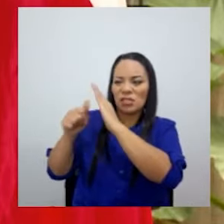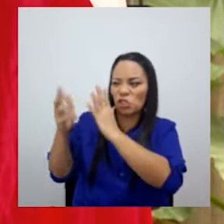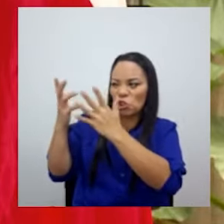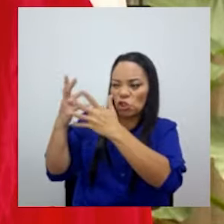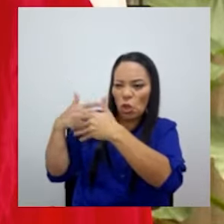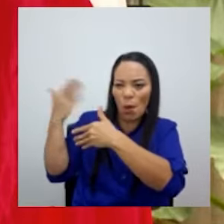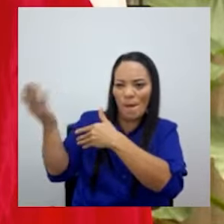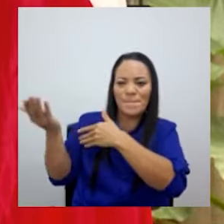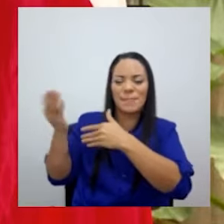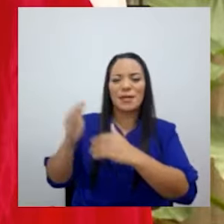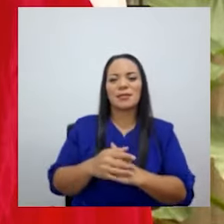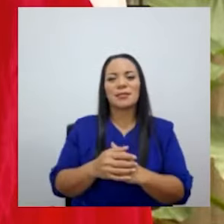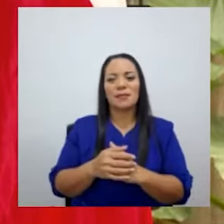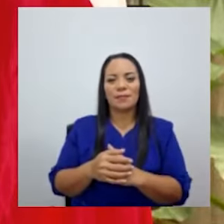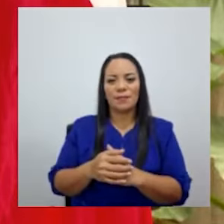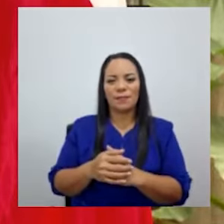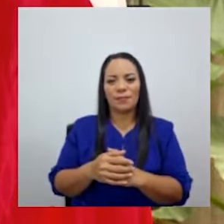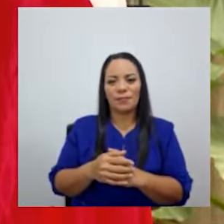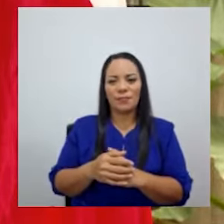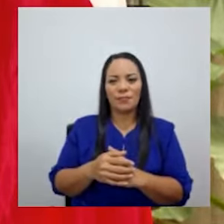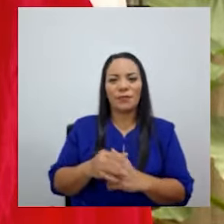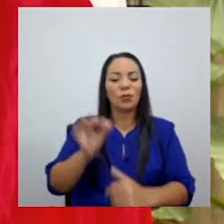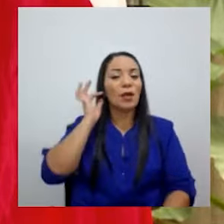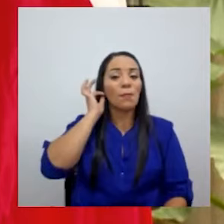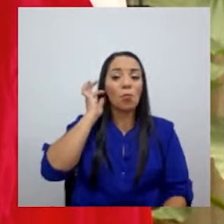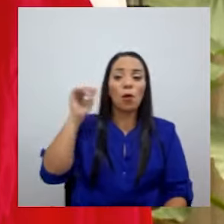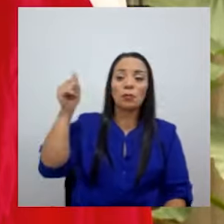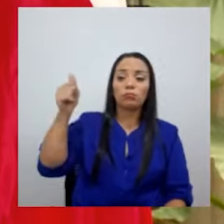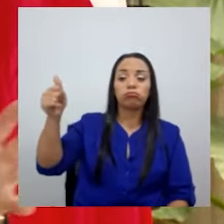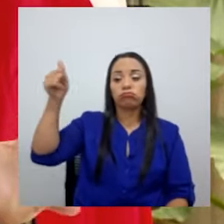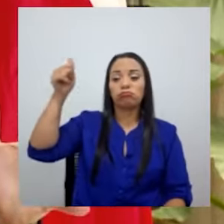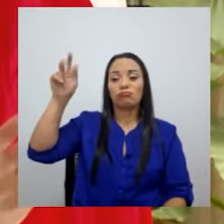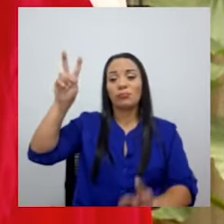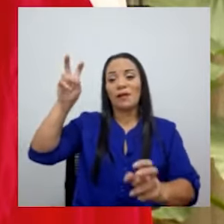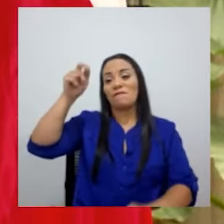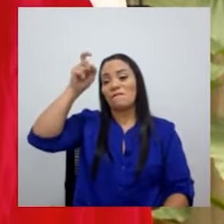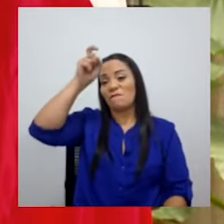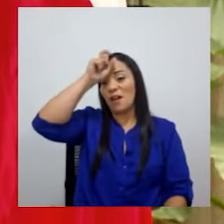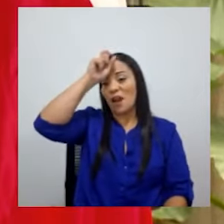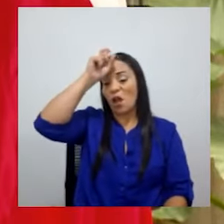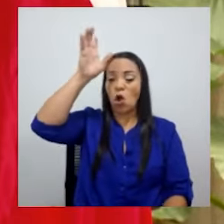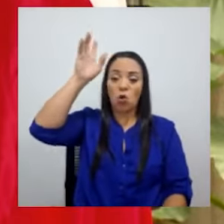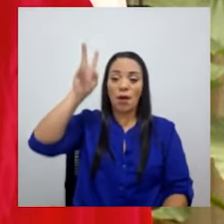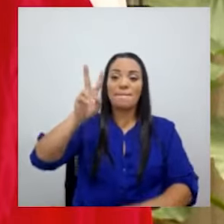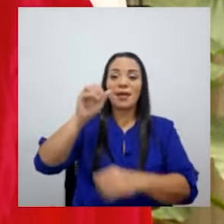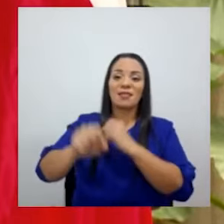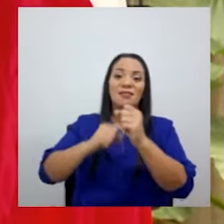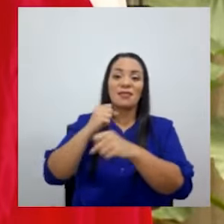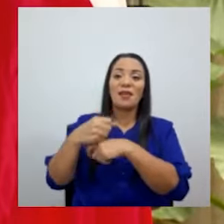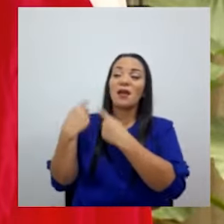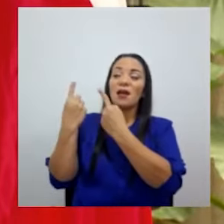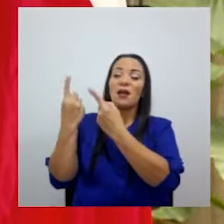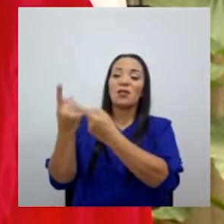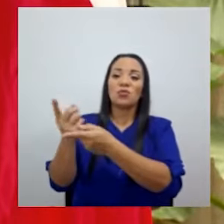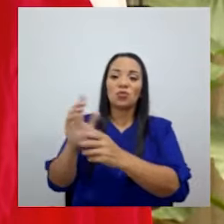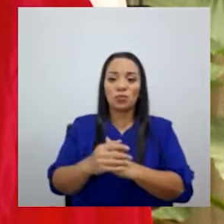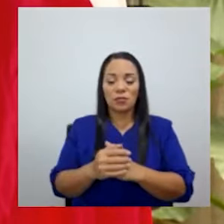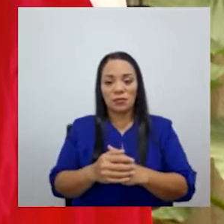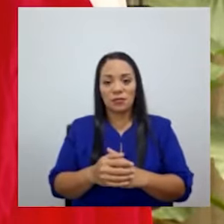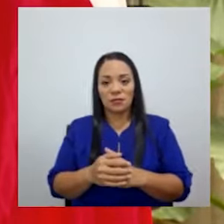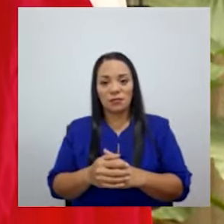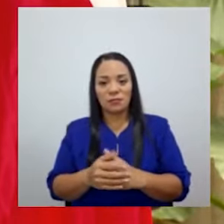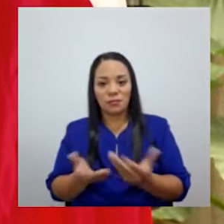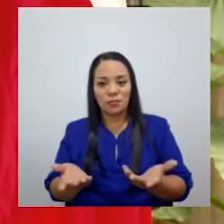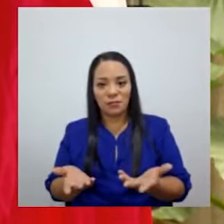gobierno con una contralora faraona, que tiene 20 años de estar ahí, y hasta que nosotros empezamos esta